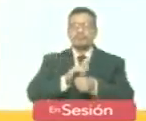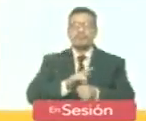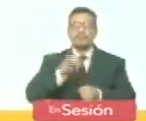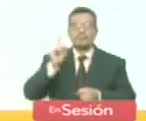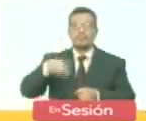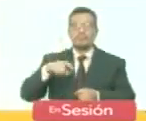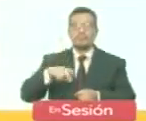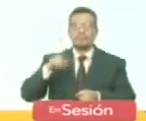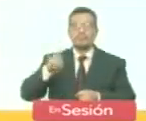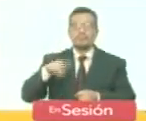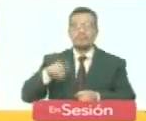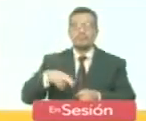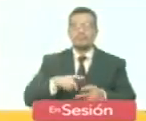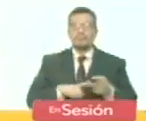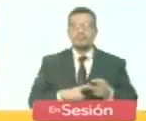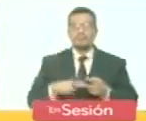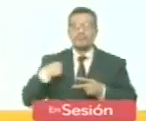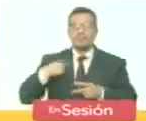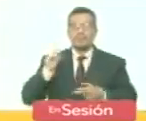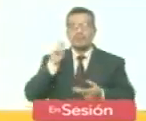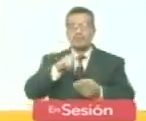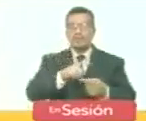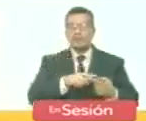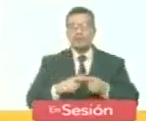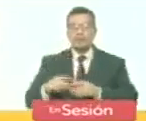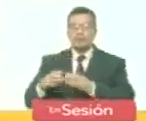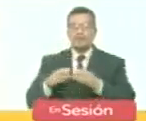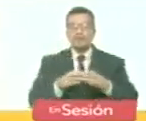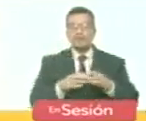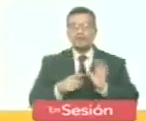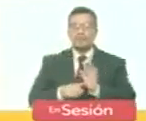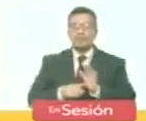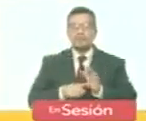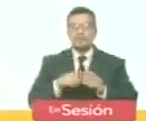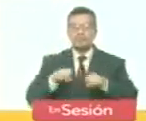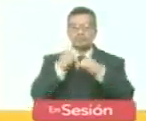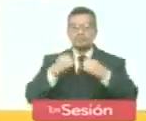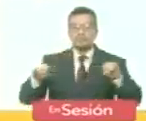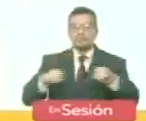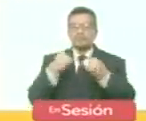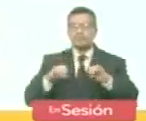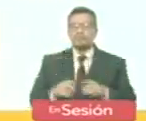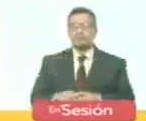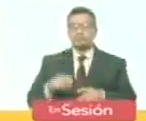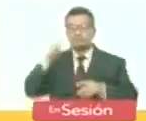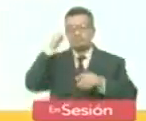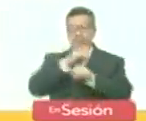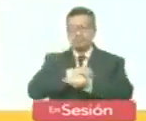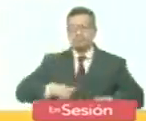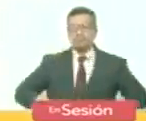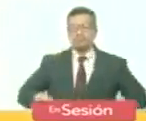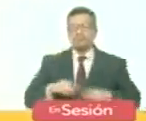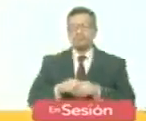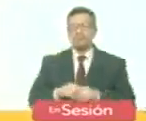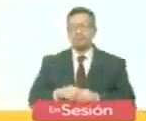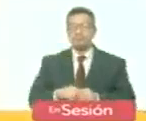Somos centinelas permanentes de la patria. ¡Feliz cumpleaños, Guardia Nacional Bolivariana!